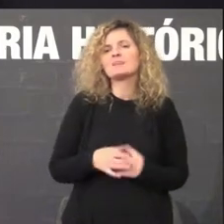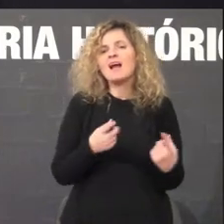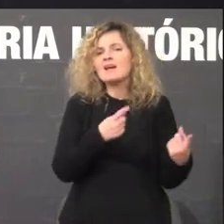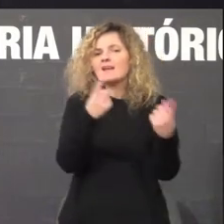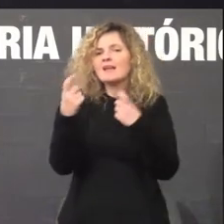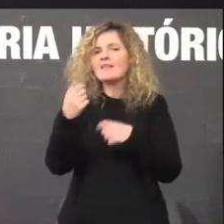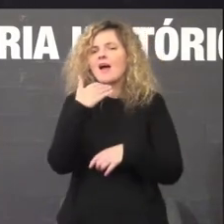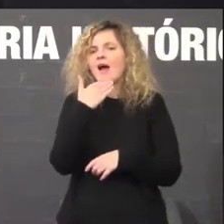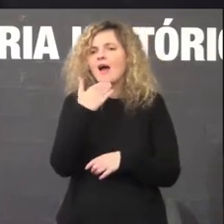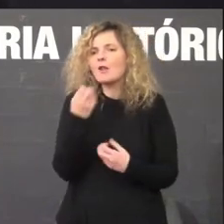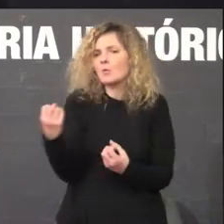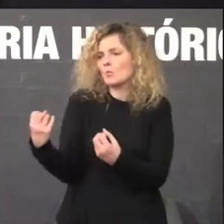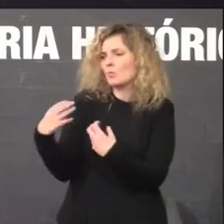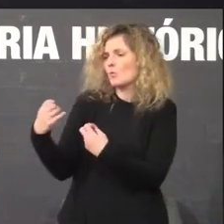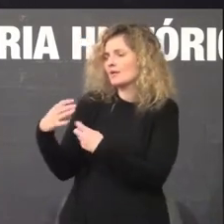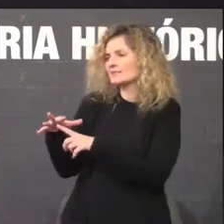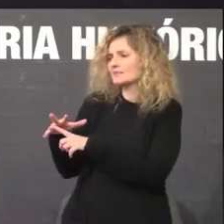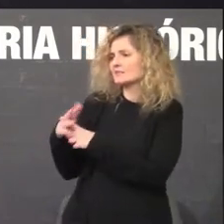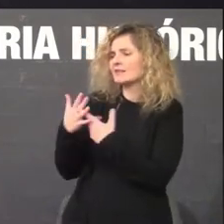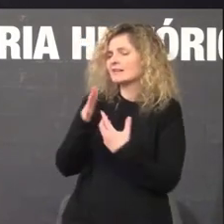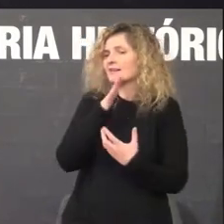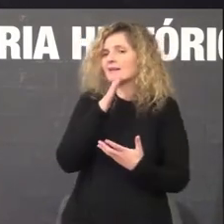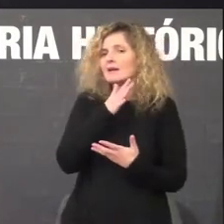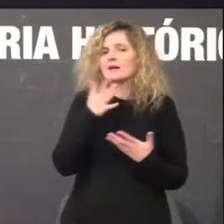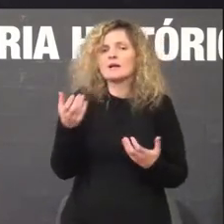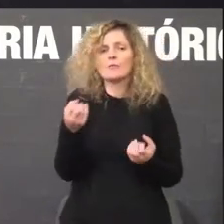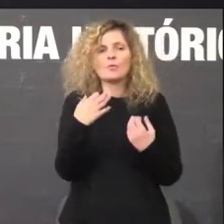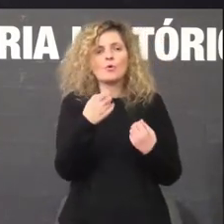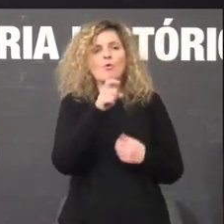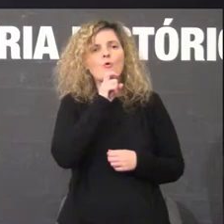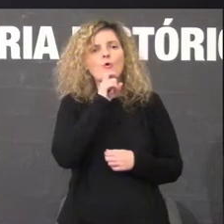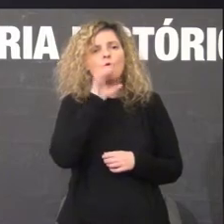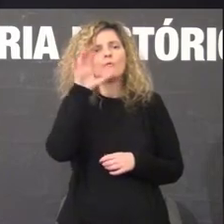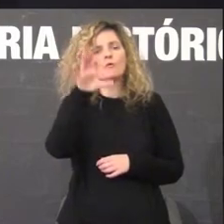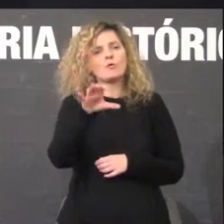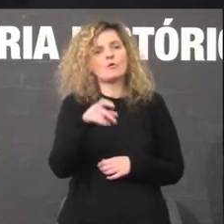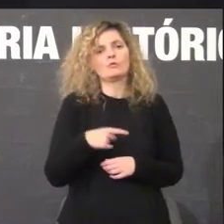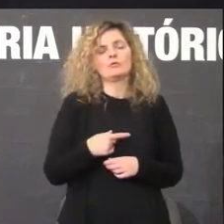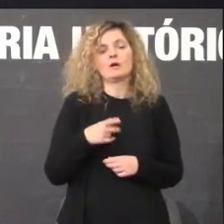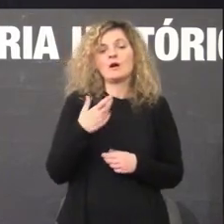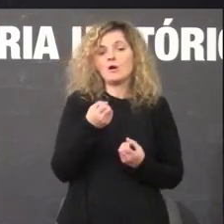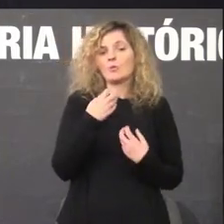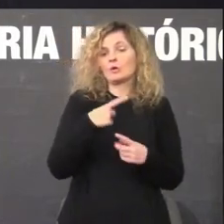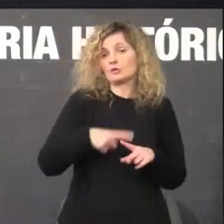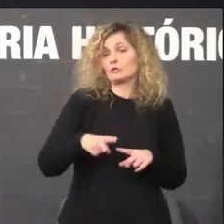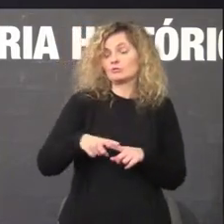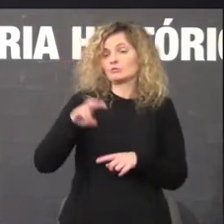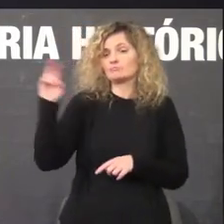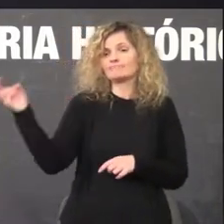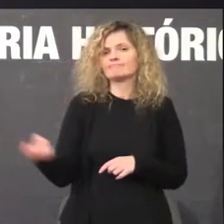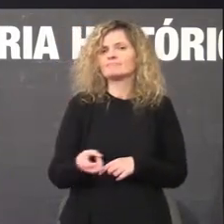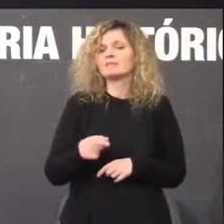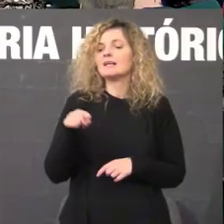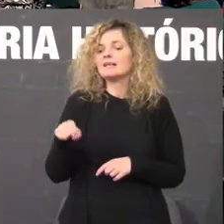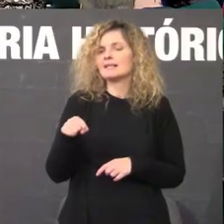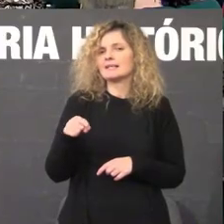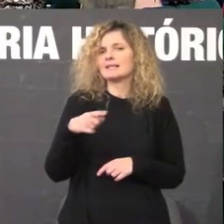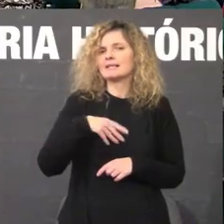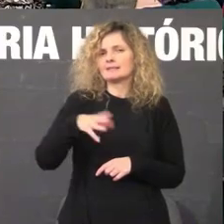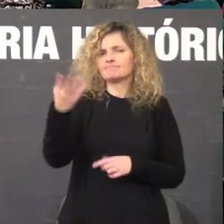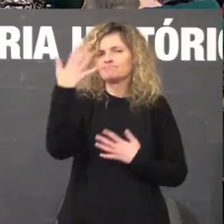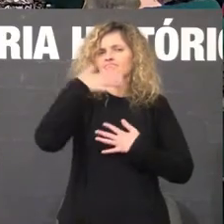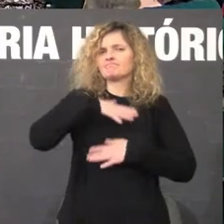Necesita a alguien que le cuente lo que pasa. Alguien que le cuente cómo está el país, alguien que le cuente todas esas cosas. Y él eso lo